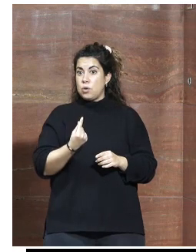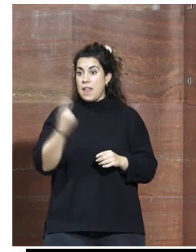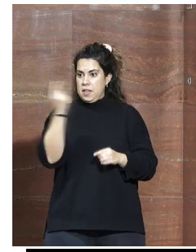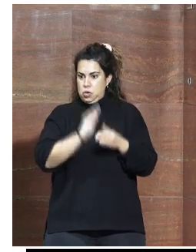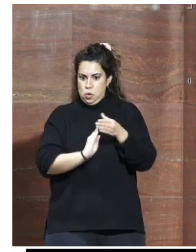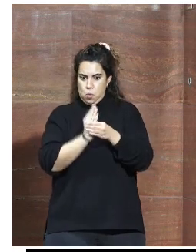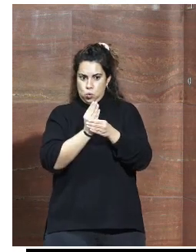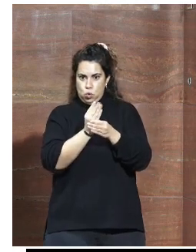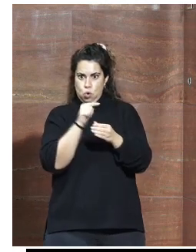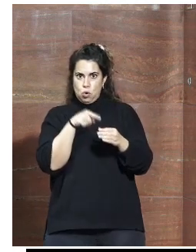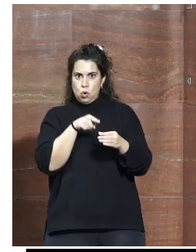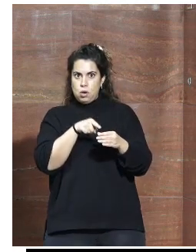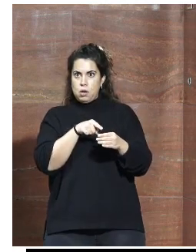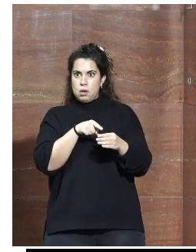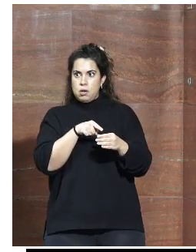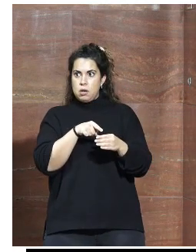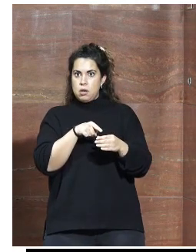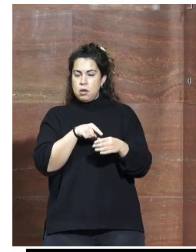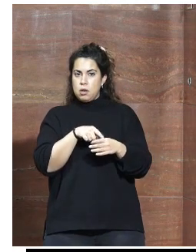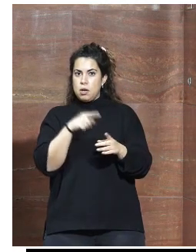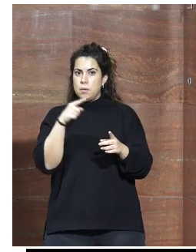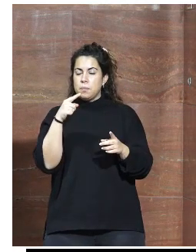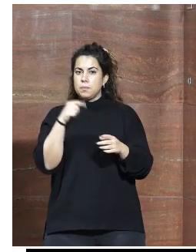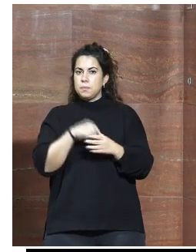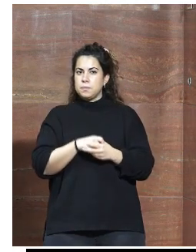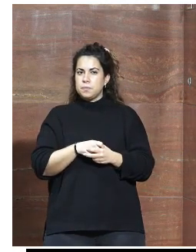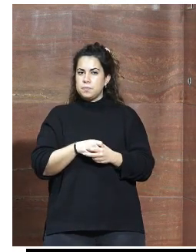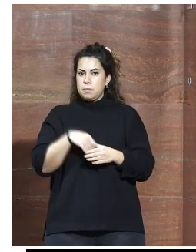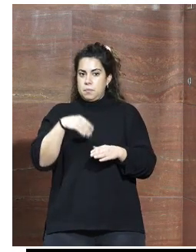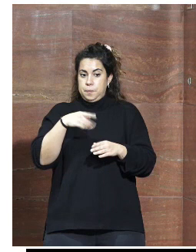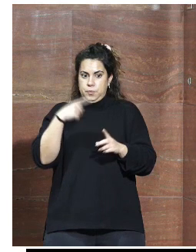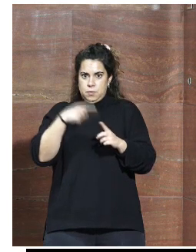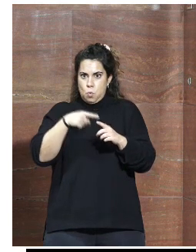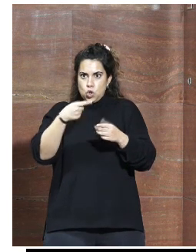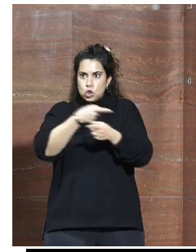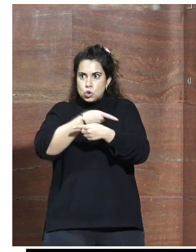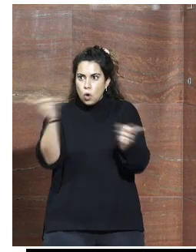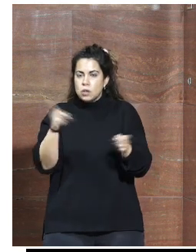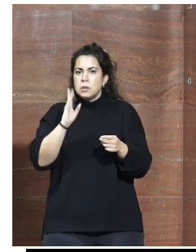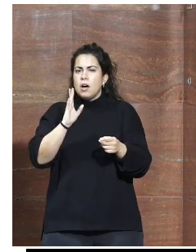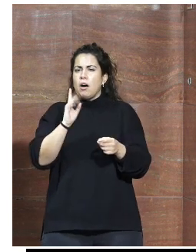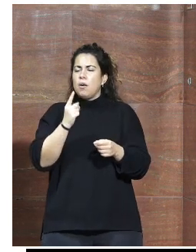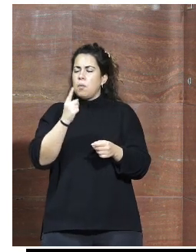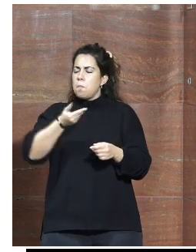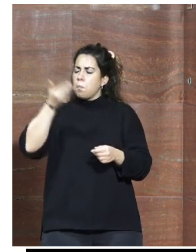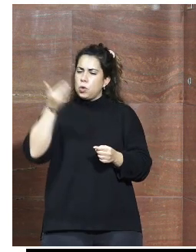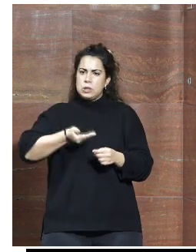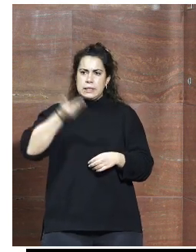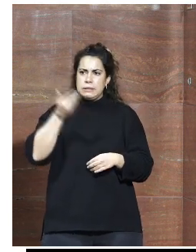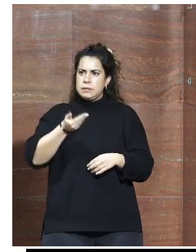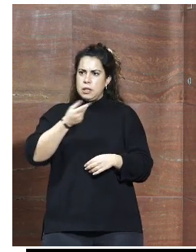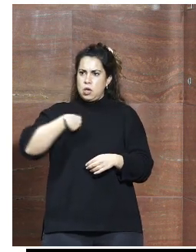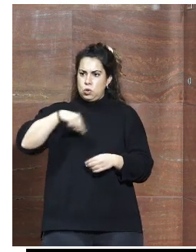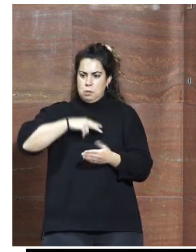producto está hecho para todo el mundo y tiene una parte muy importante que hemos estado validando